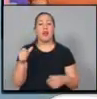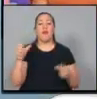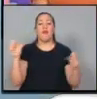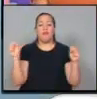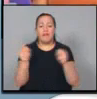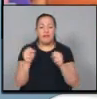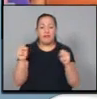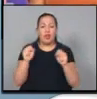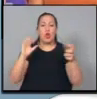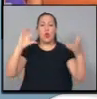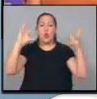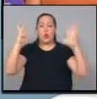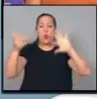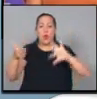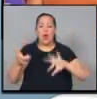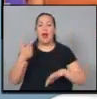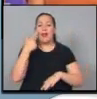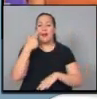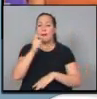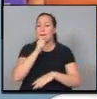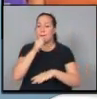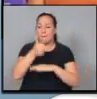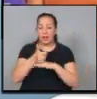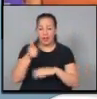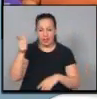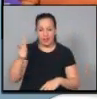por lo que se ve. Doralis.